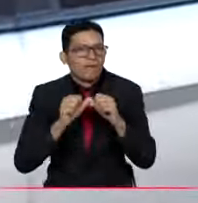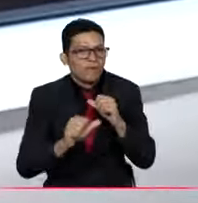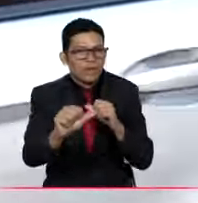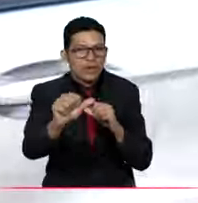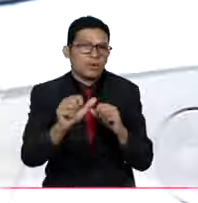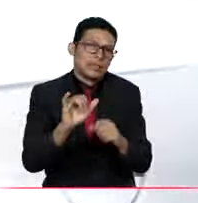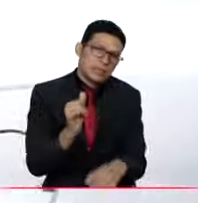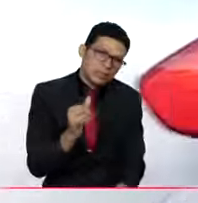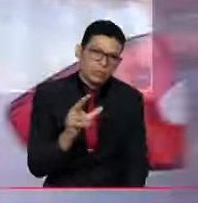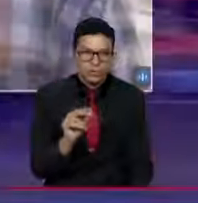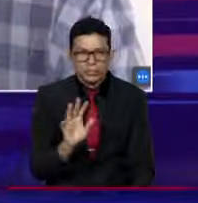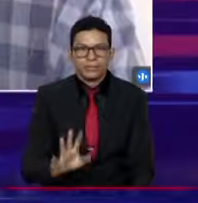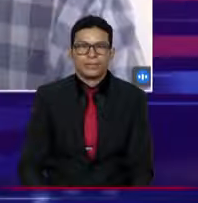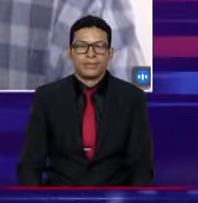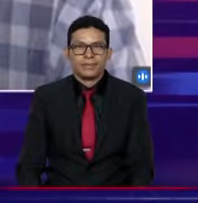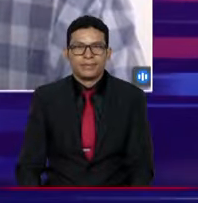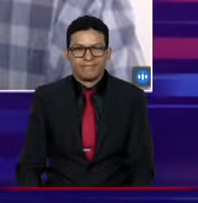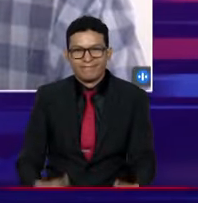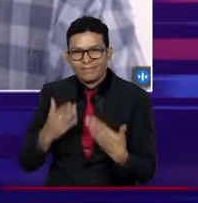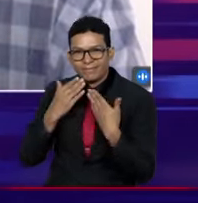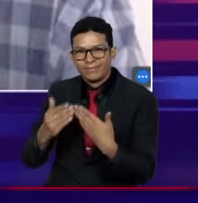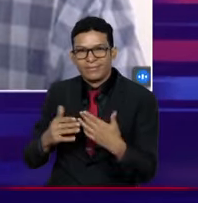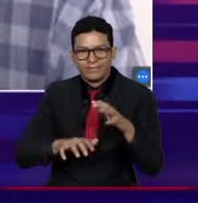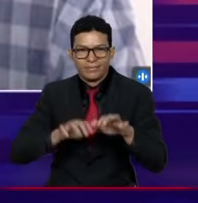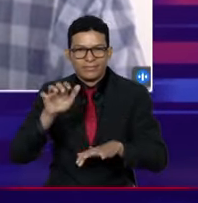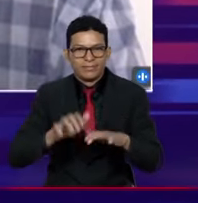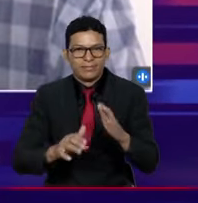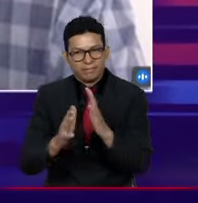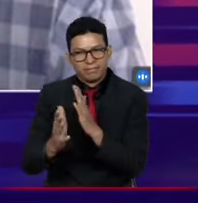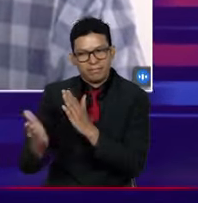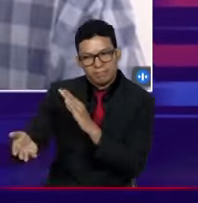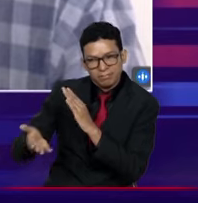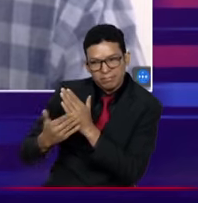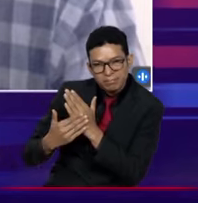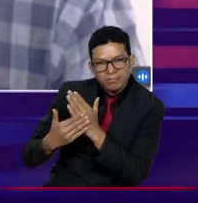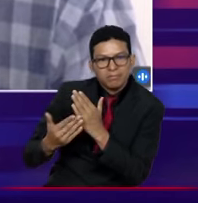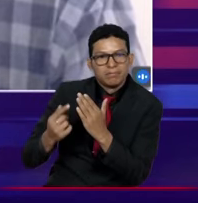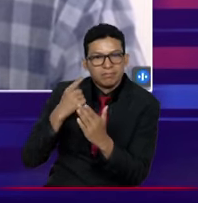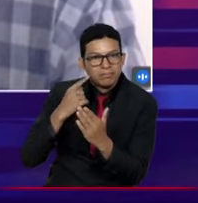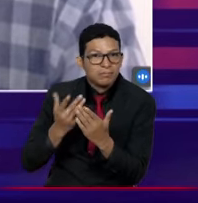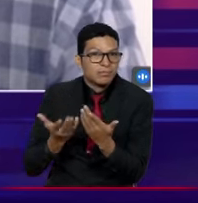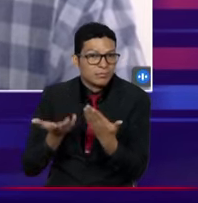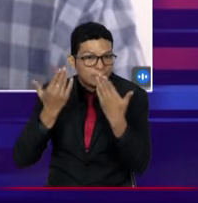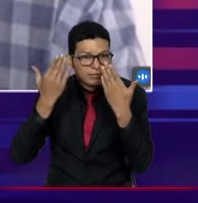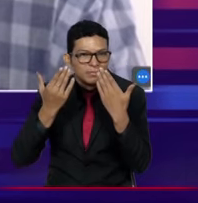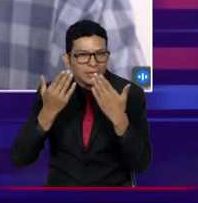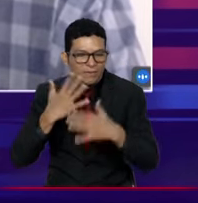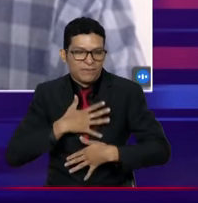Secretario, muchísimas gracias por su conexión, por habernos entregado esos datos tan valiosos. Que tenga